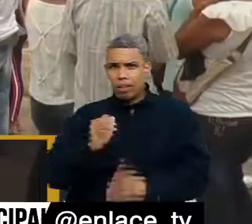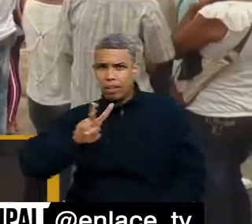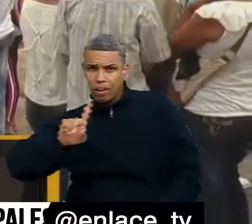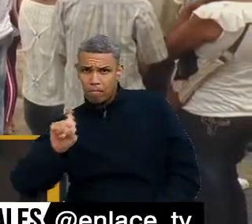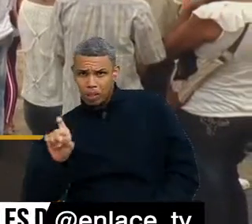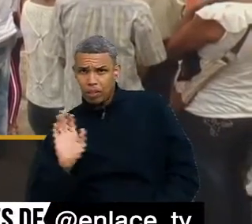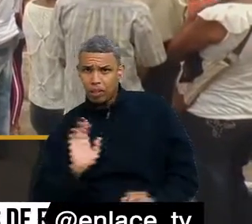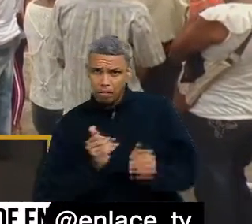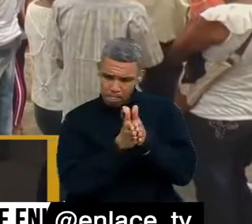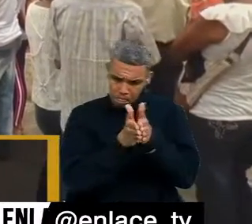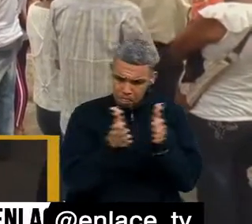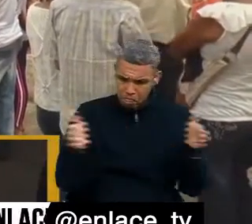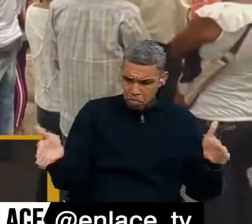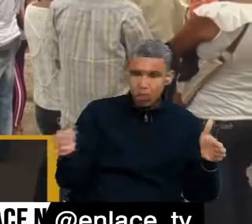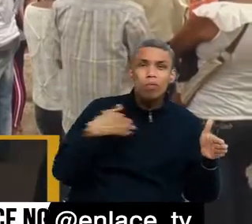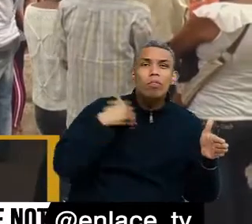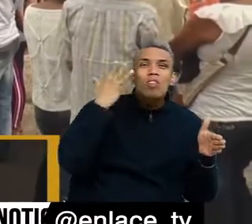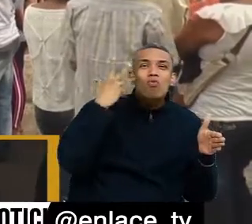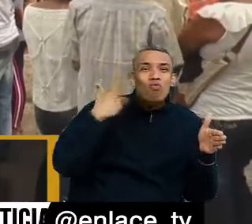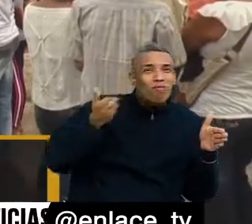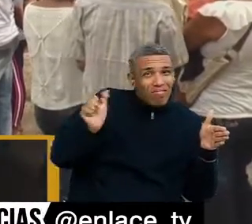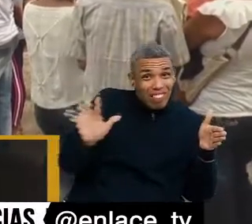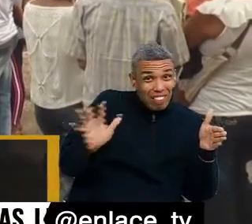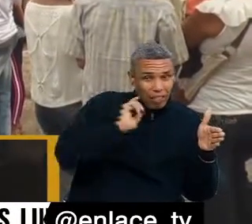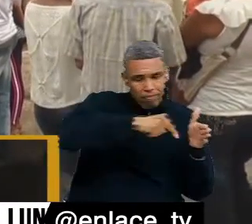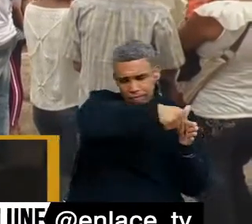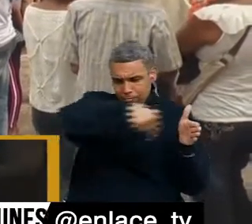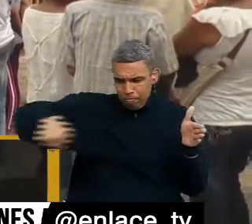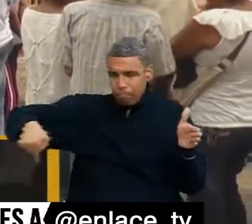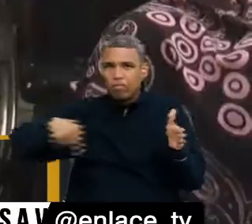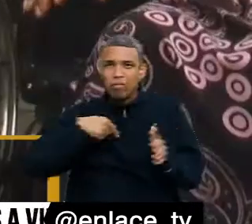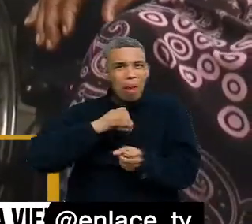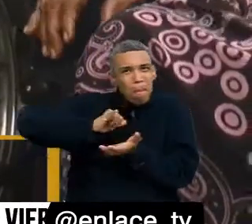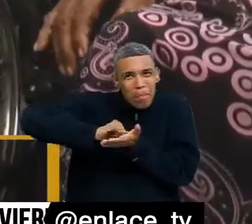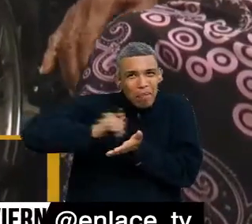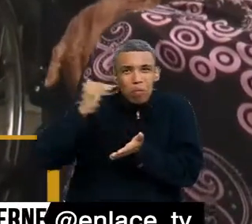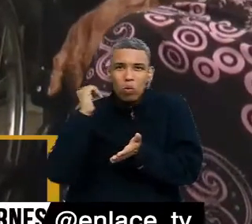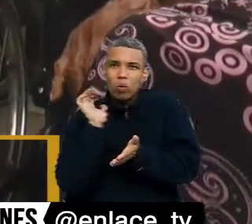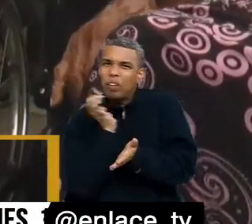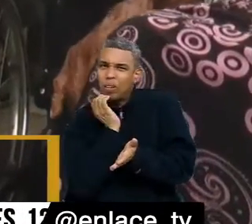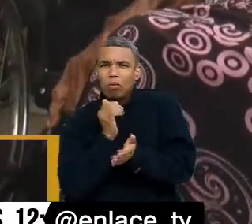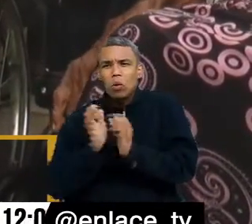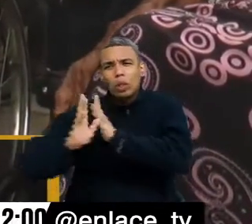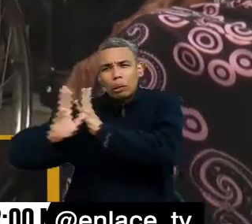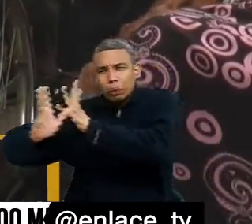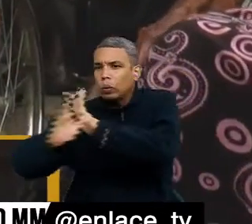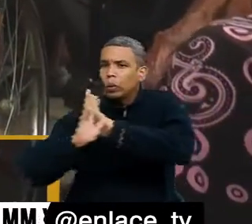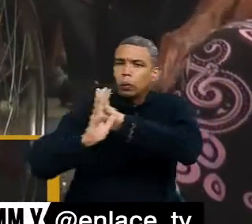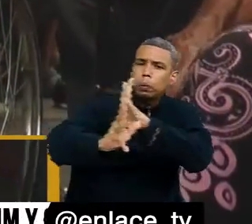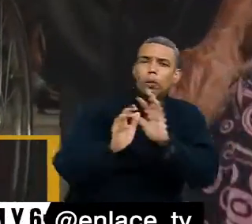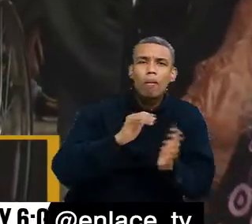para poder realizar los respectivos pagos en los mismos puntos de pago de Conesred y de Fecti.